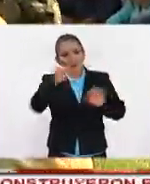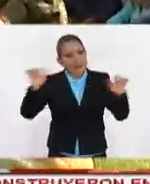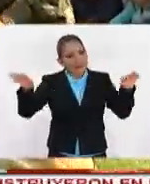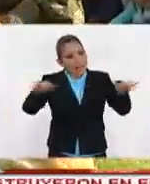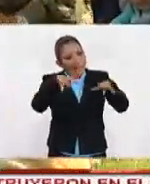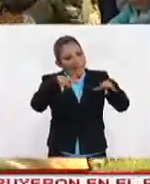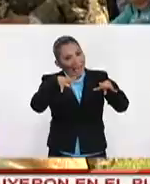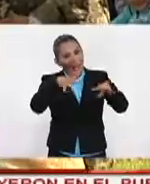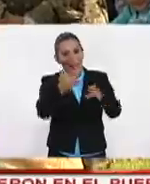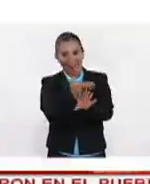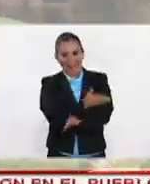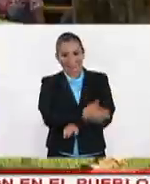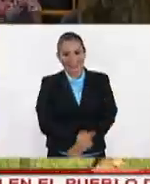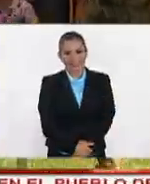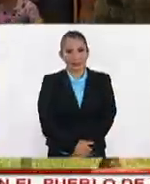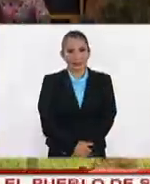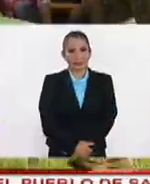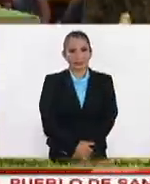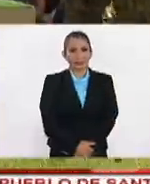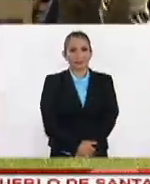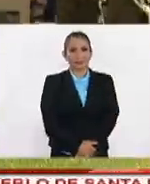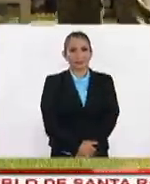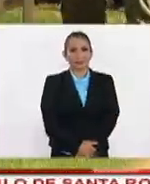todos por unos minutos.